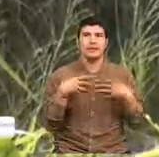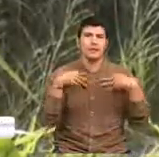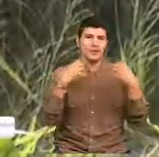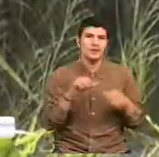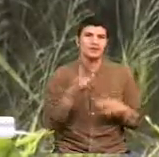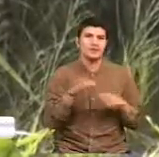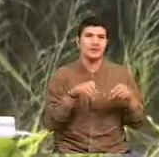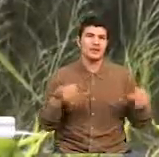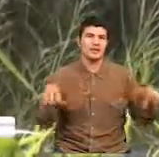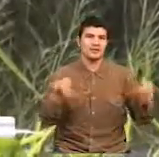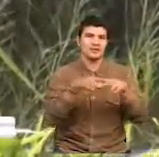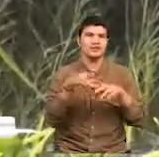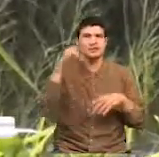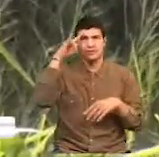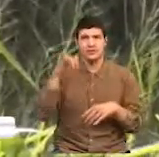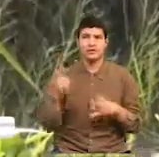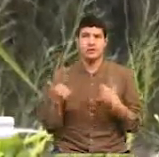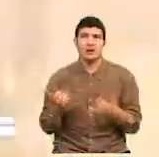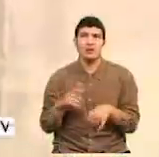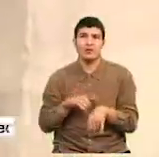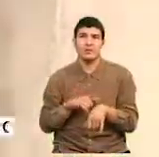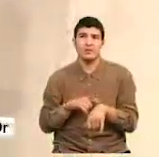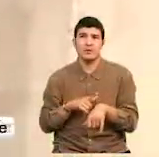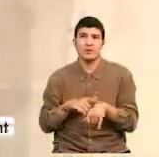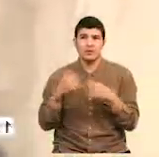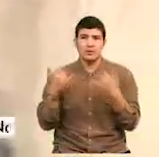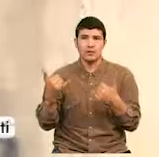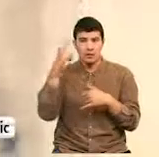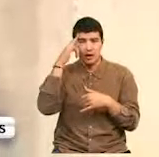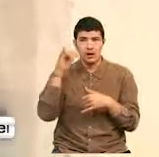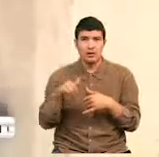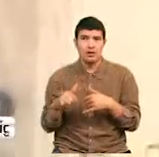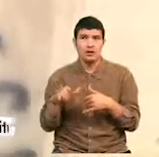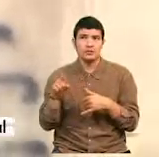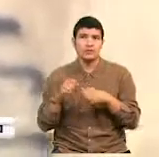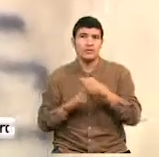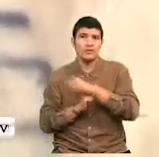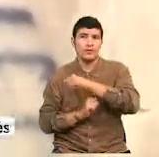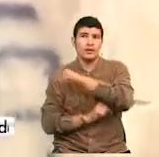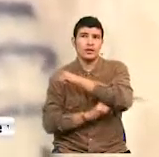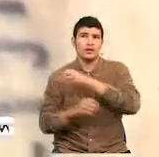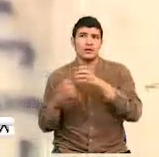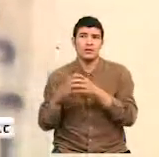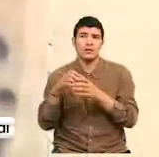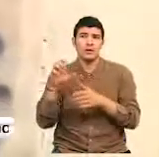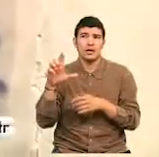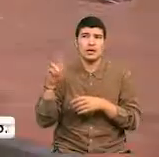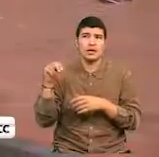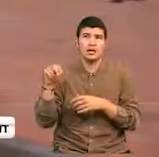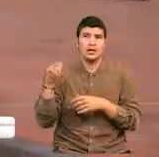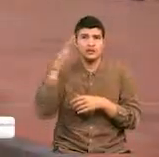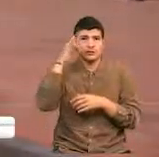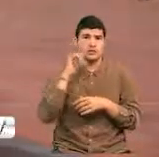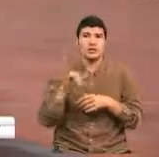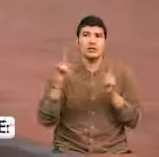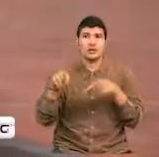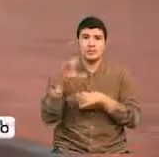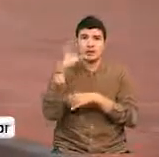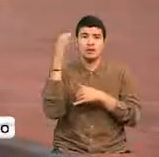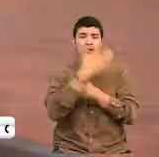Yo creo que en estos momentos, yo creo más fortalecidos que nunca está el ELN en este sector, y yo creo que en el